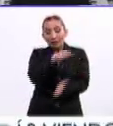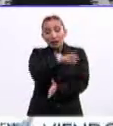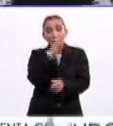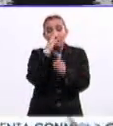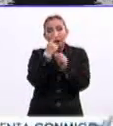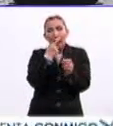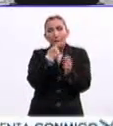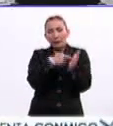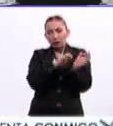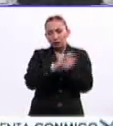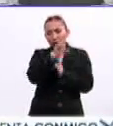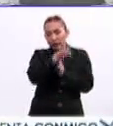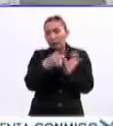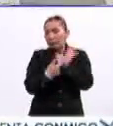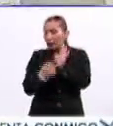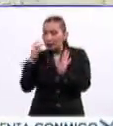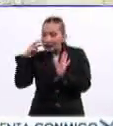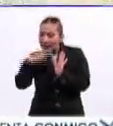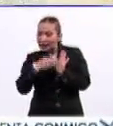a Sor Juana. Ellos le